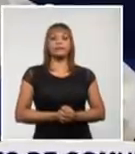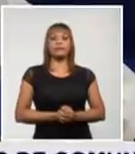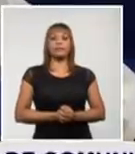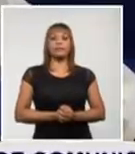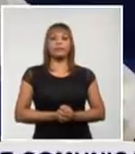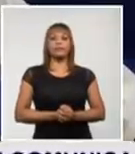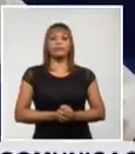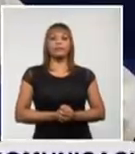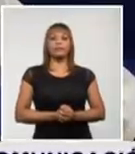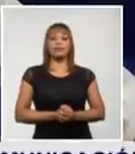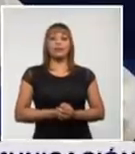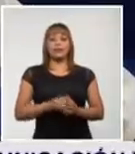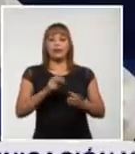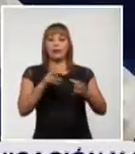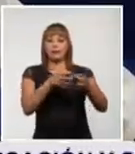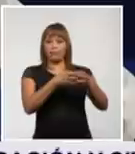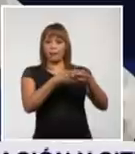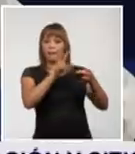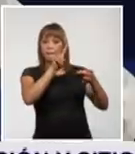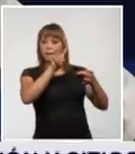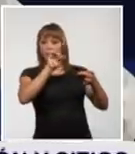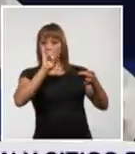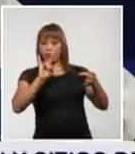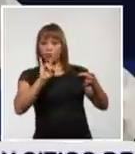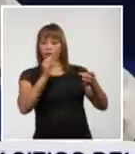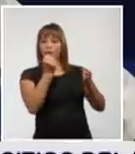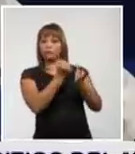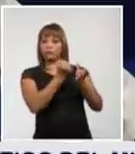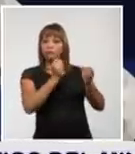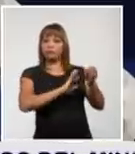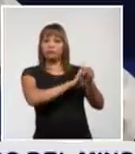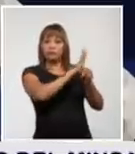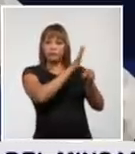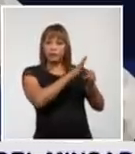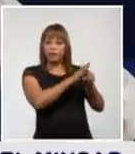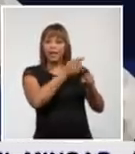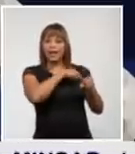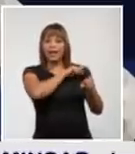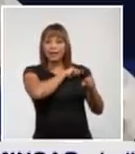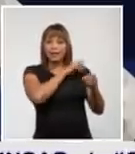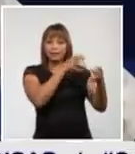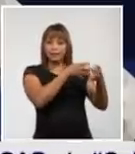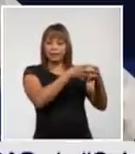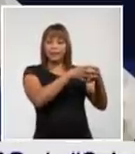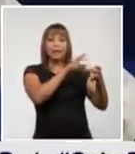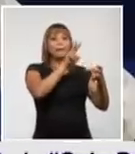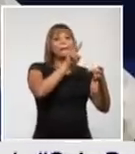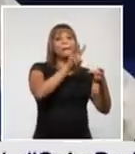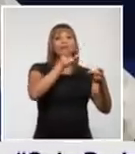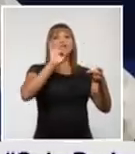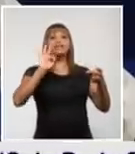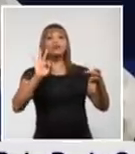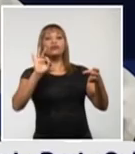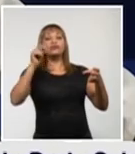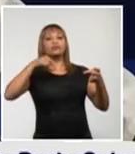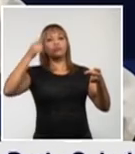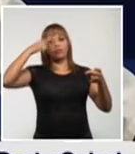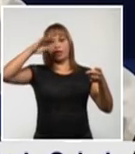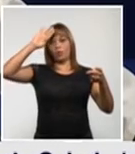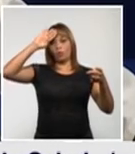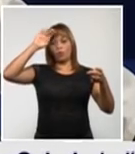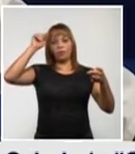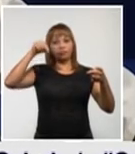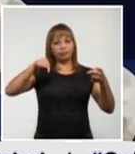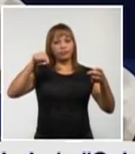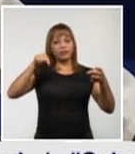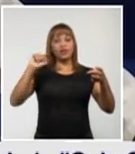Las 29 personas que fueron diagnosticadas con la COVID-19 ayer, 28 son cubanos y una es